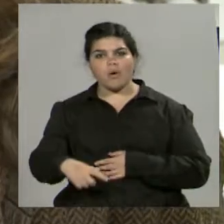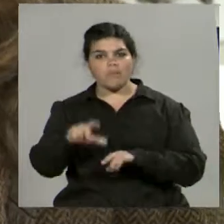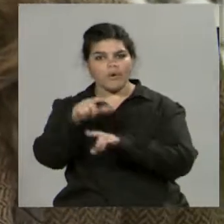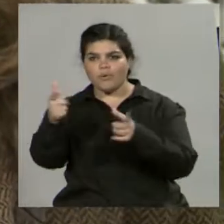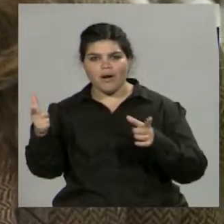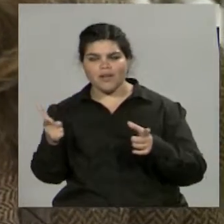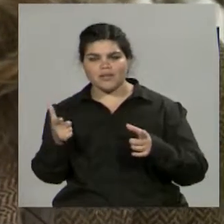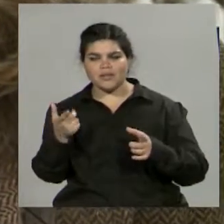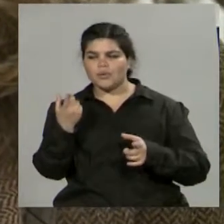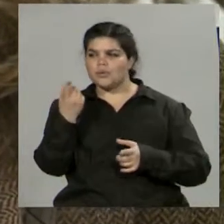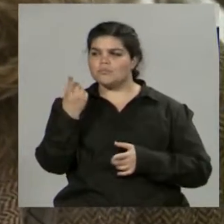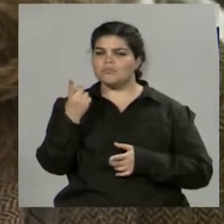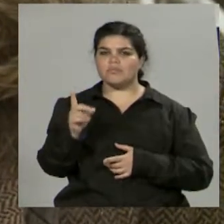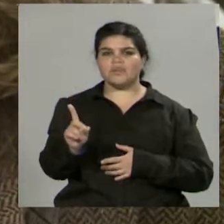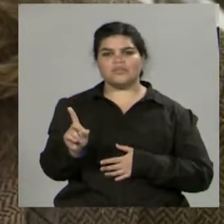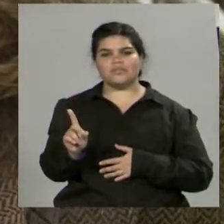está